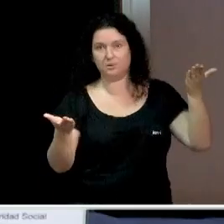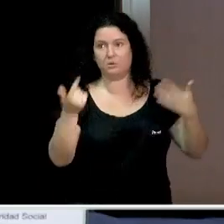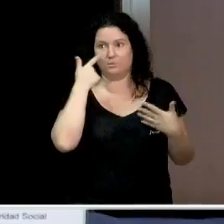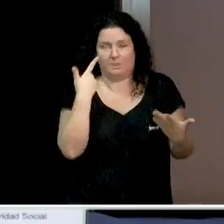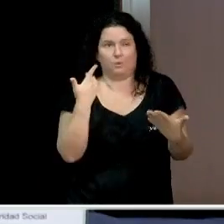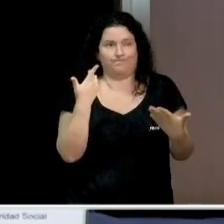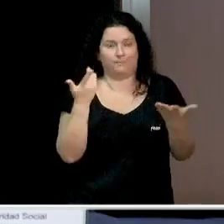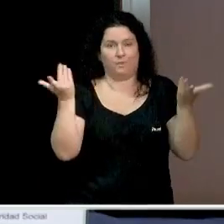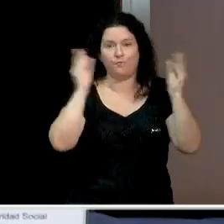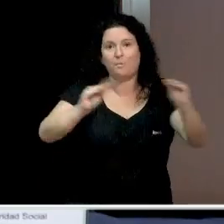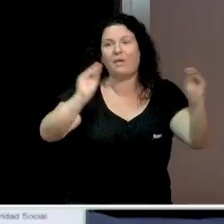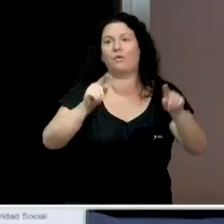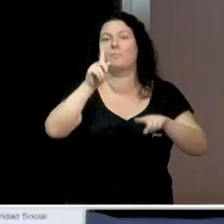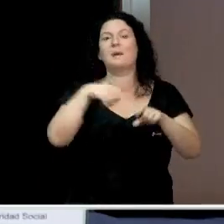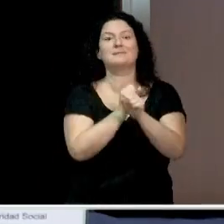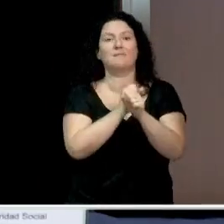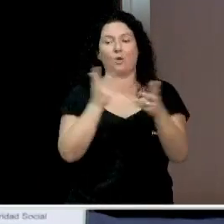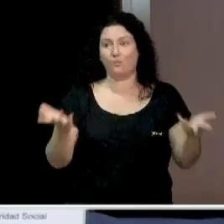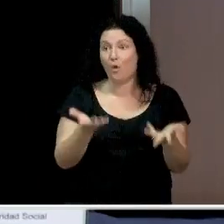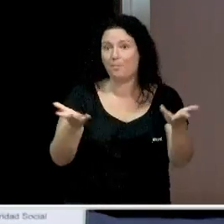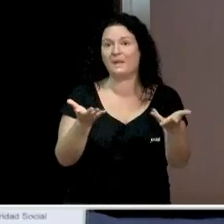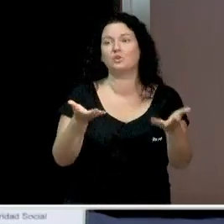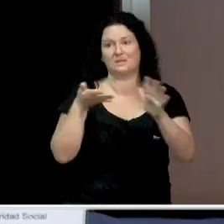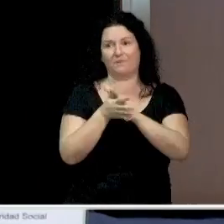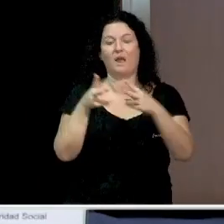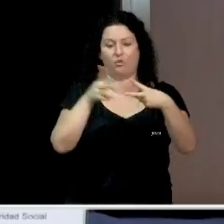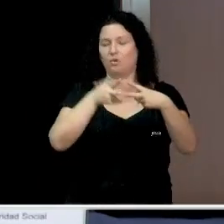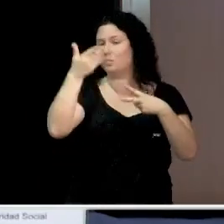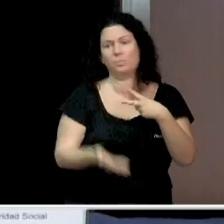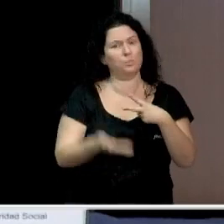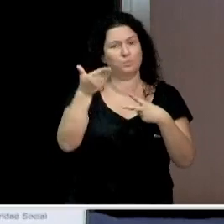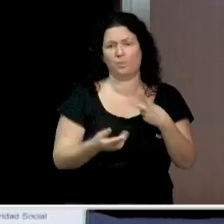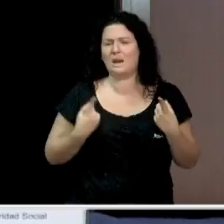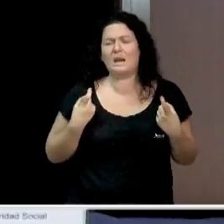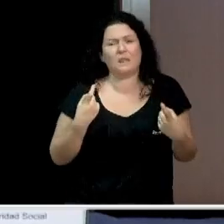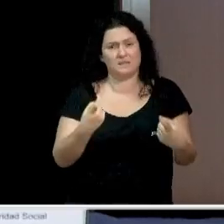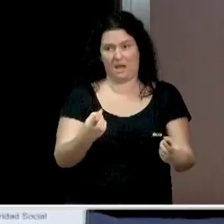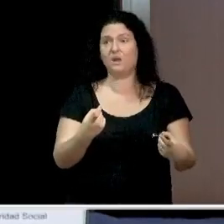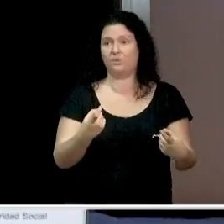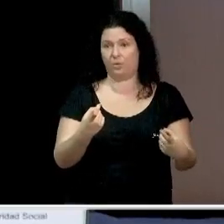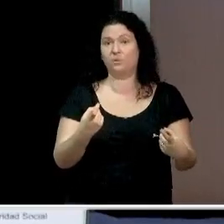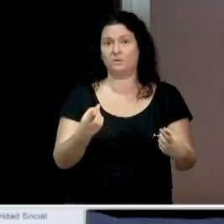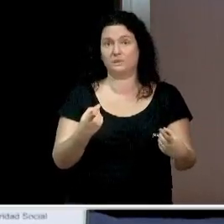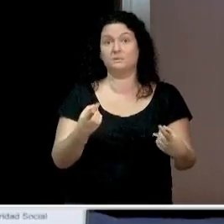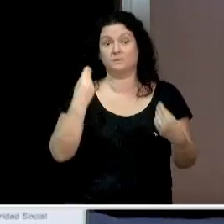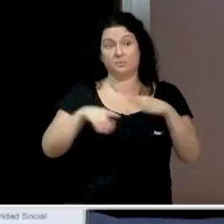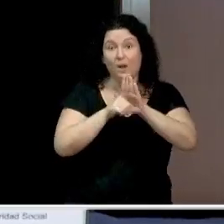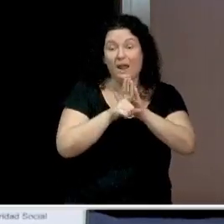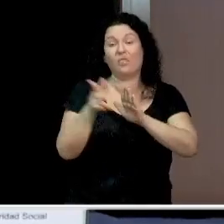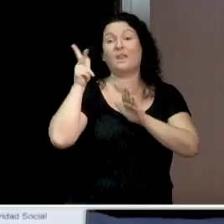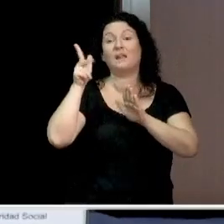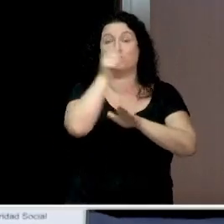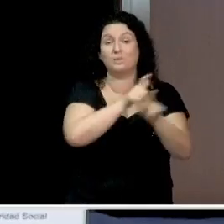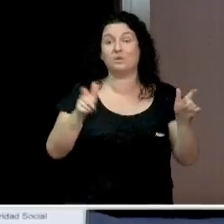del empleo son dos de las líneas palanca, como les anunciaba al inicio de mi intervención, sobre las que descansa la Ley General de Derechos de